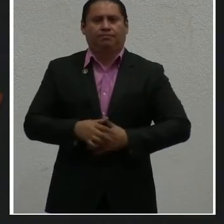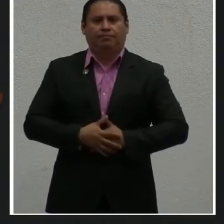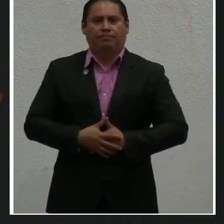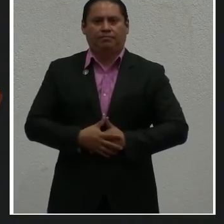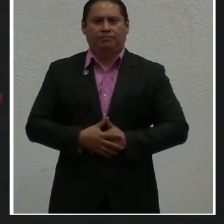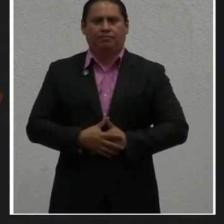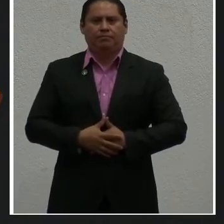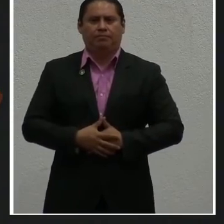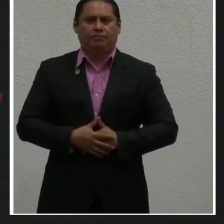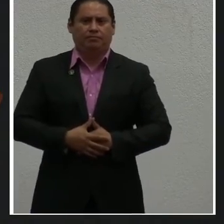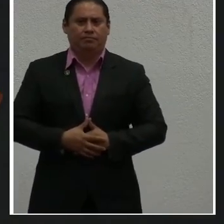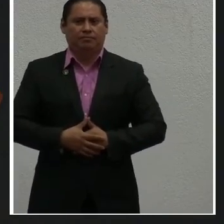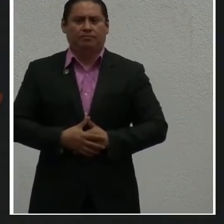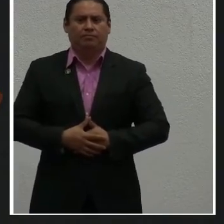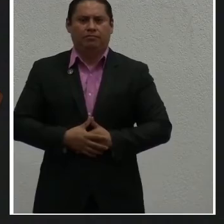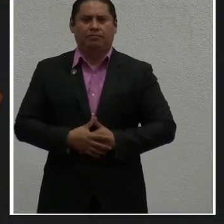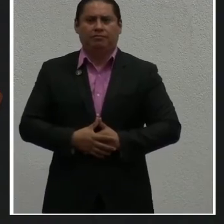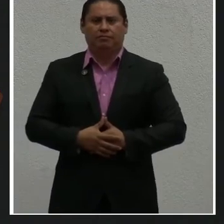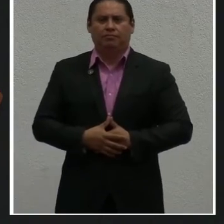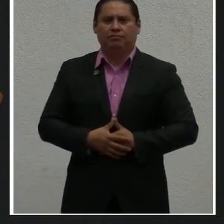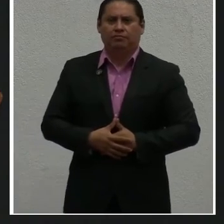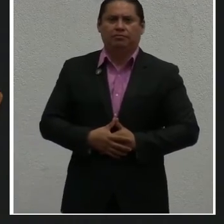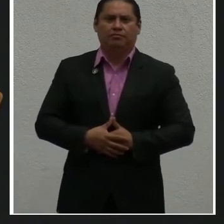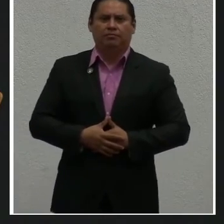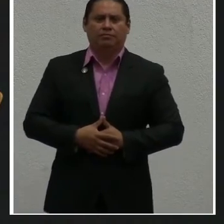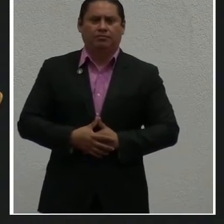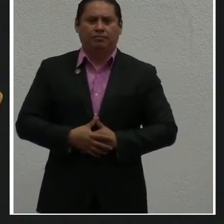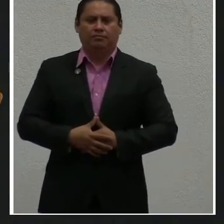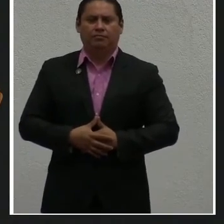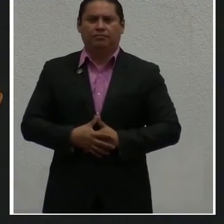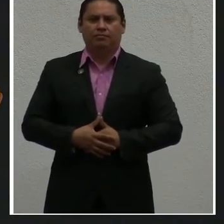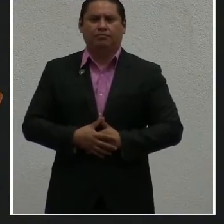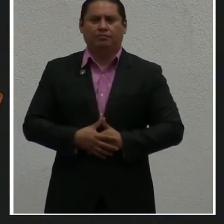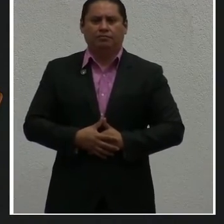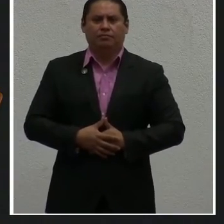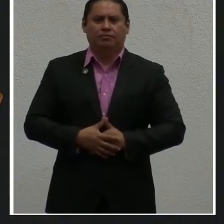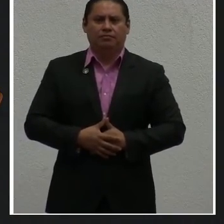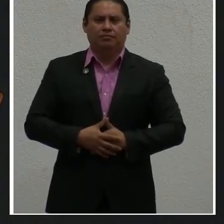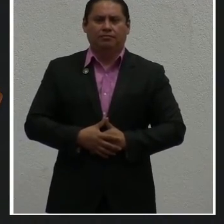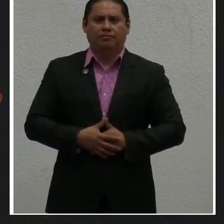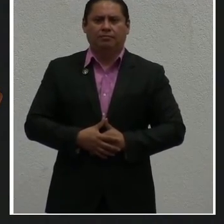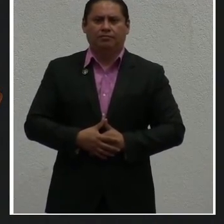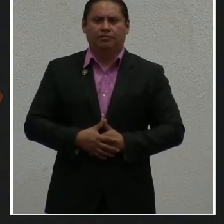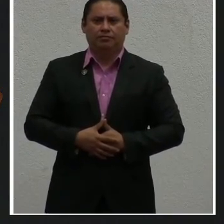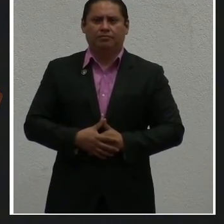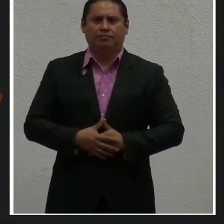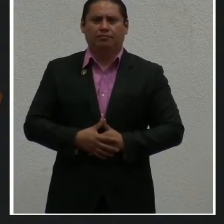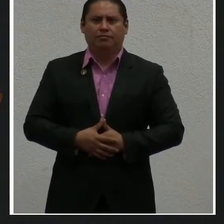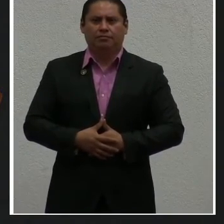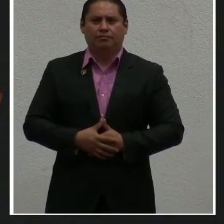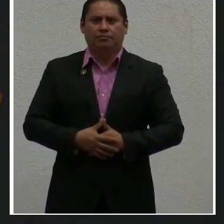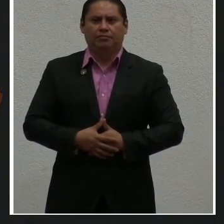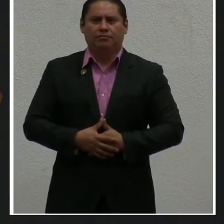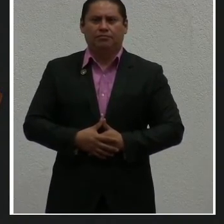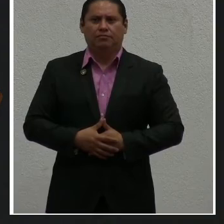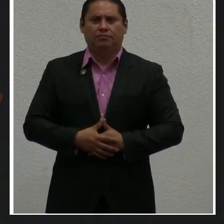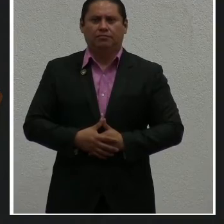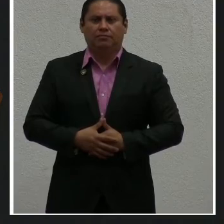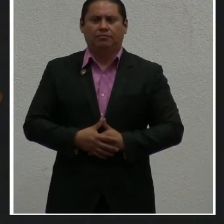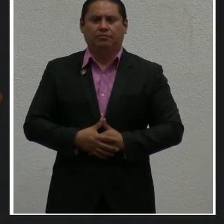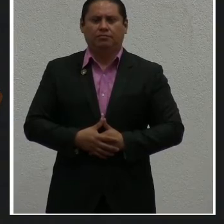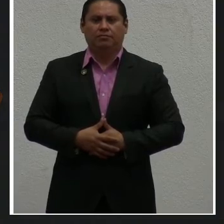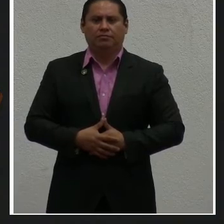atehotikte haye botikte yakotikta shunel mantal tasventa yon lumaltik. Pero